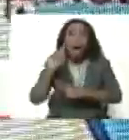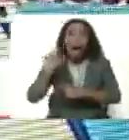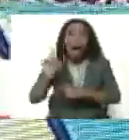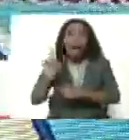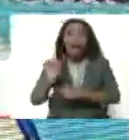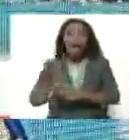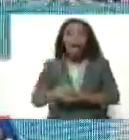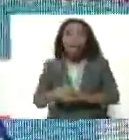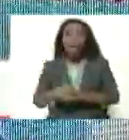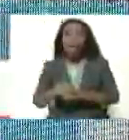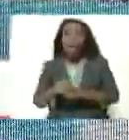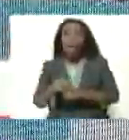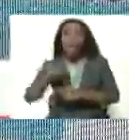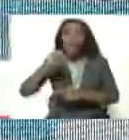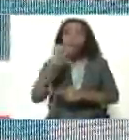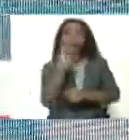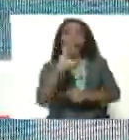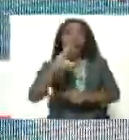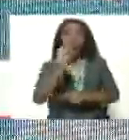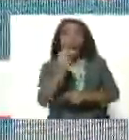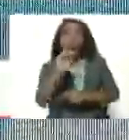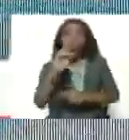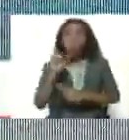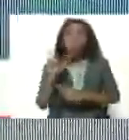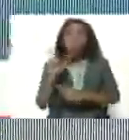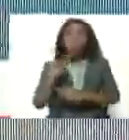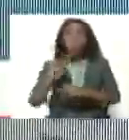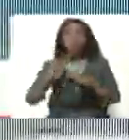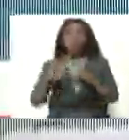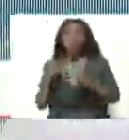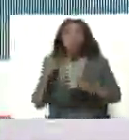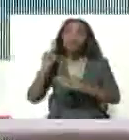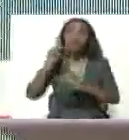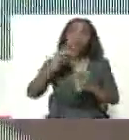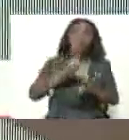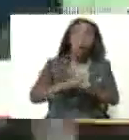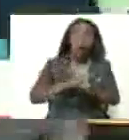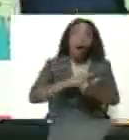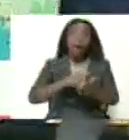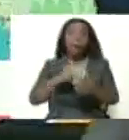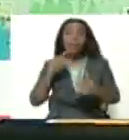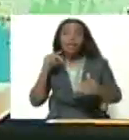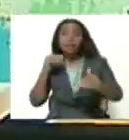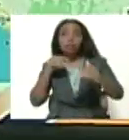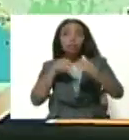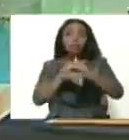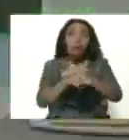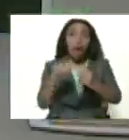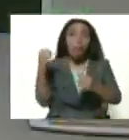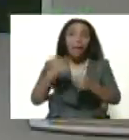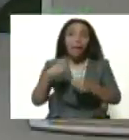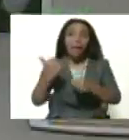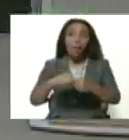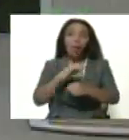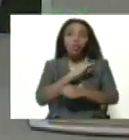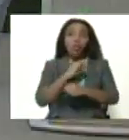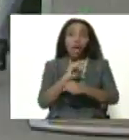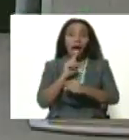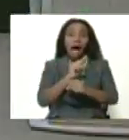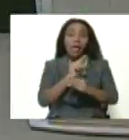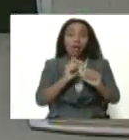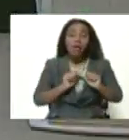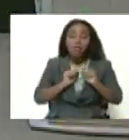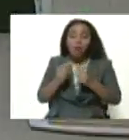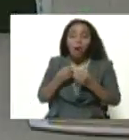Riohacha, Maicao, Paraguachón, y de Paraguachón entrar a Maracaibo, al estado Zulia, y desde allí perpetrar,